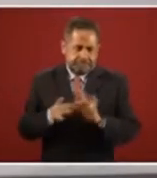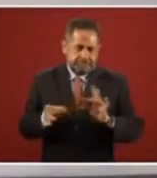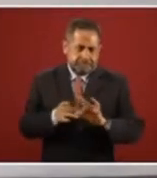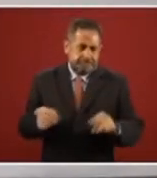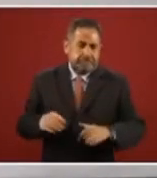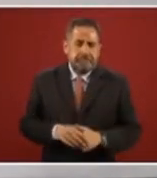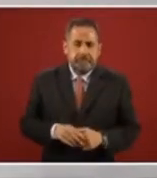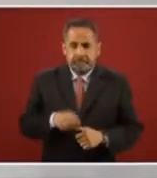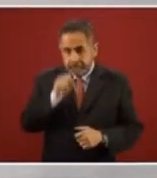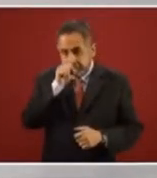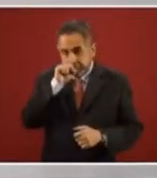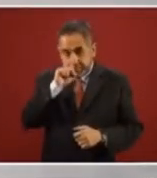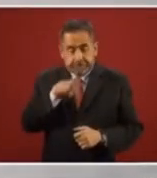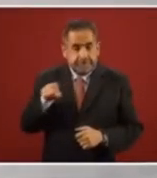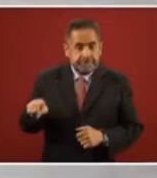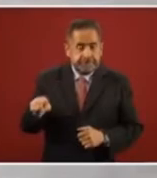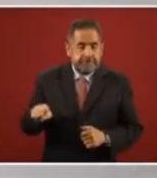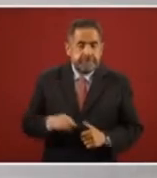y también